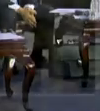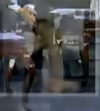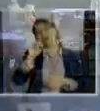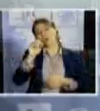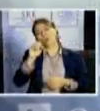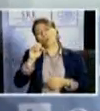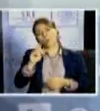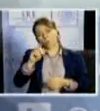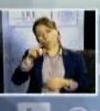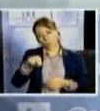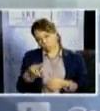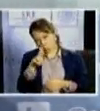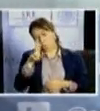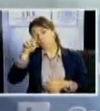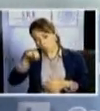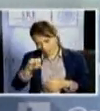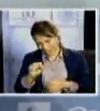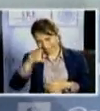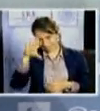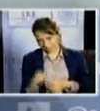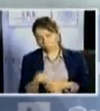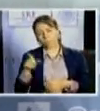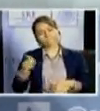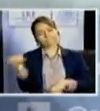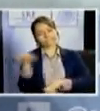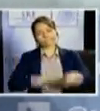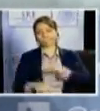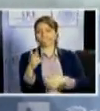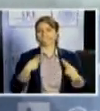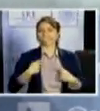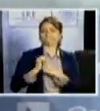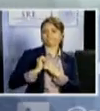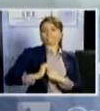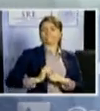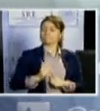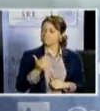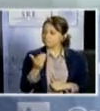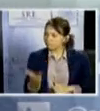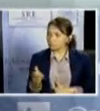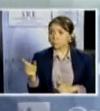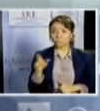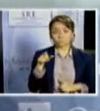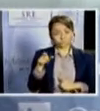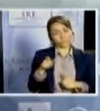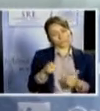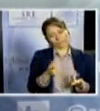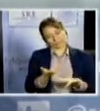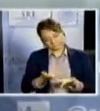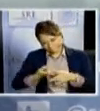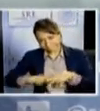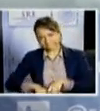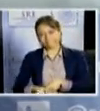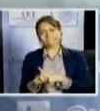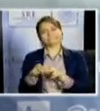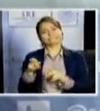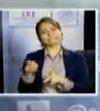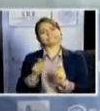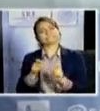la Cultura, la UNESCO. Embajador, ahora que también inicie su participación, quisiera retomar